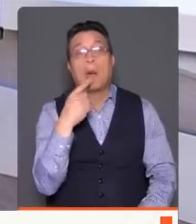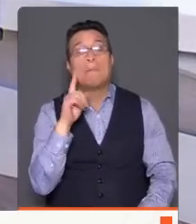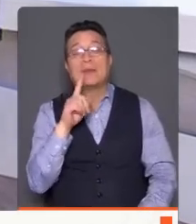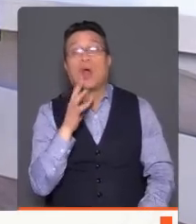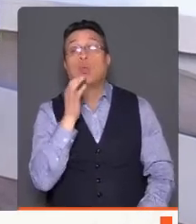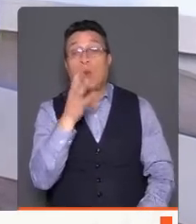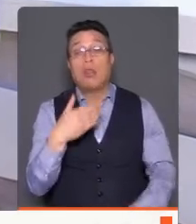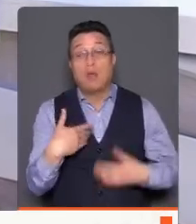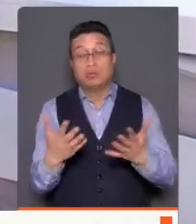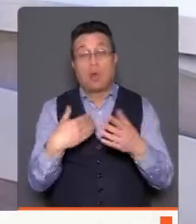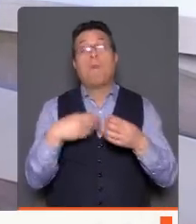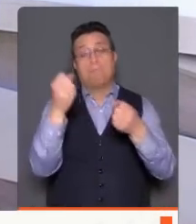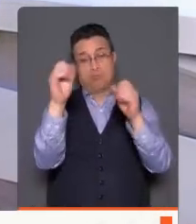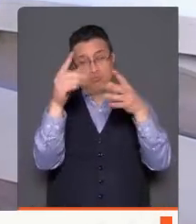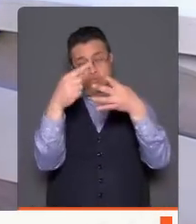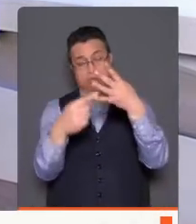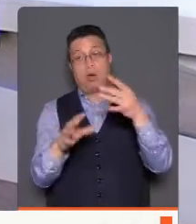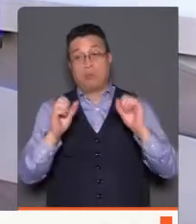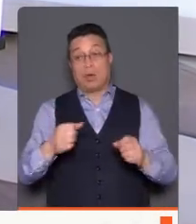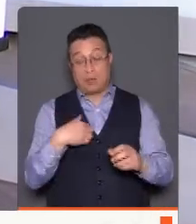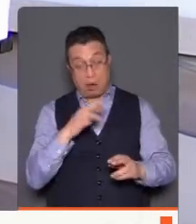Además,